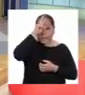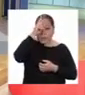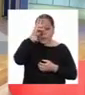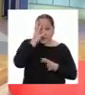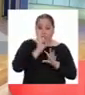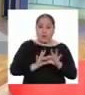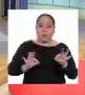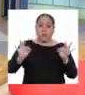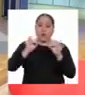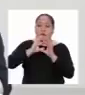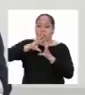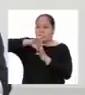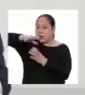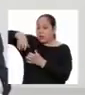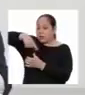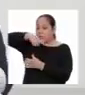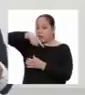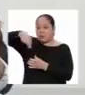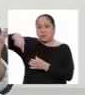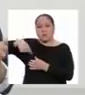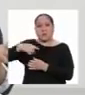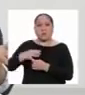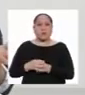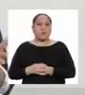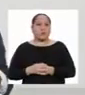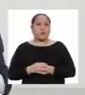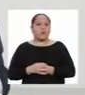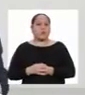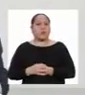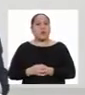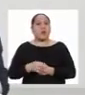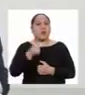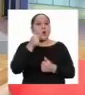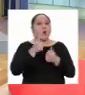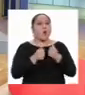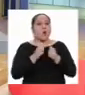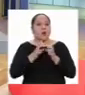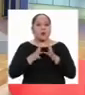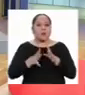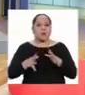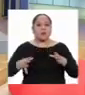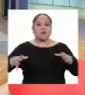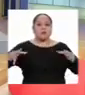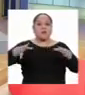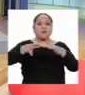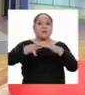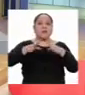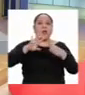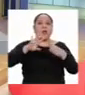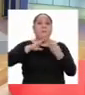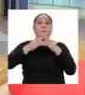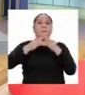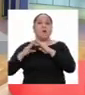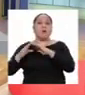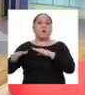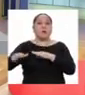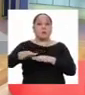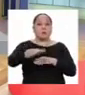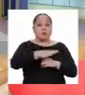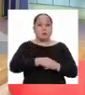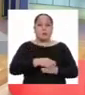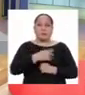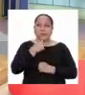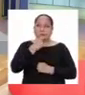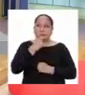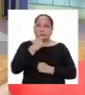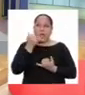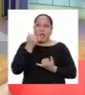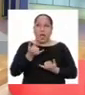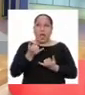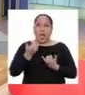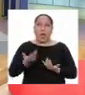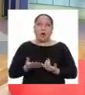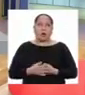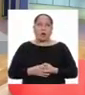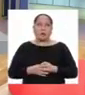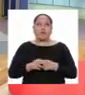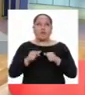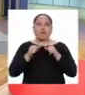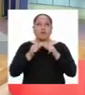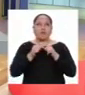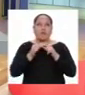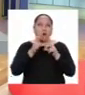destaque en todo el mundo. ¿Y cuál va a ser la población? Bueno, Ahora que tenemos que seguir cuidándonos y